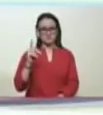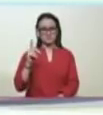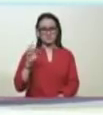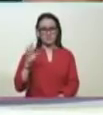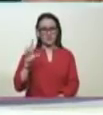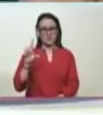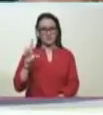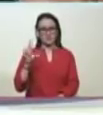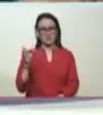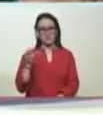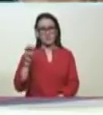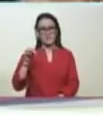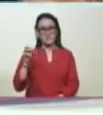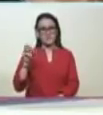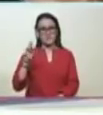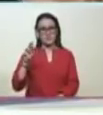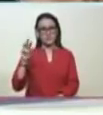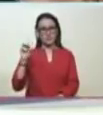doctor Michael Moreno,